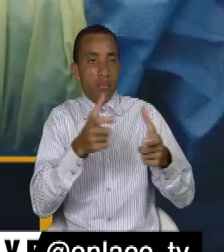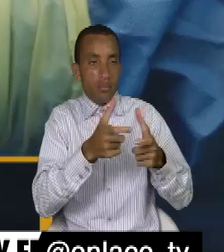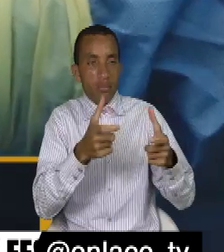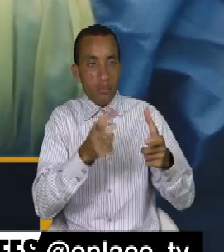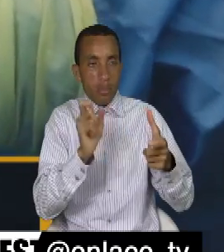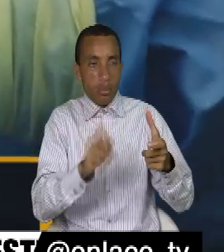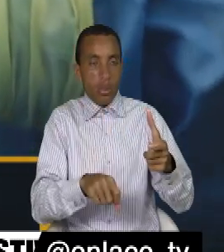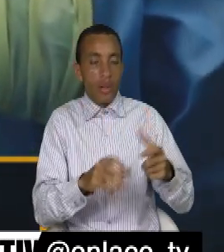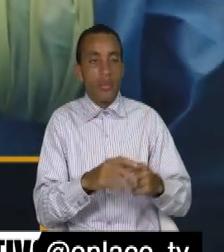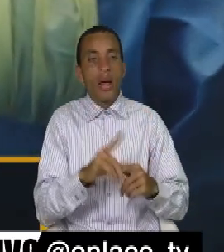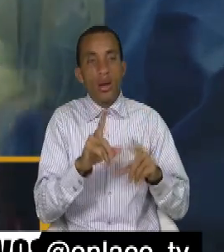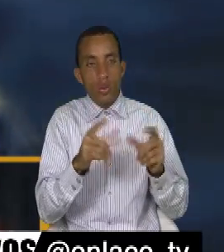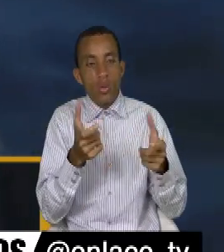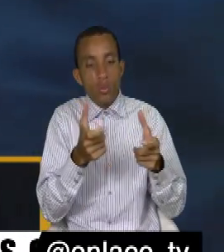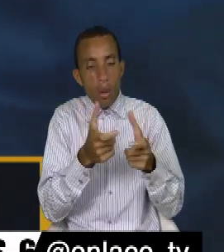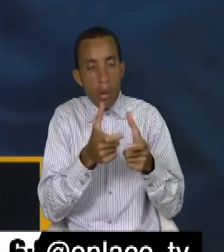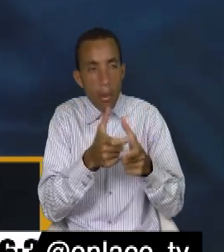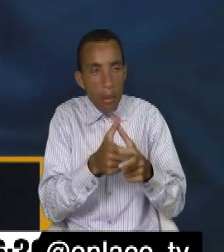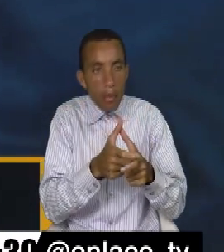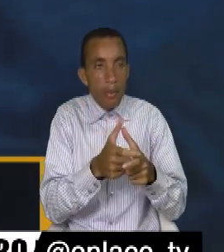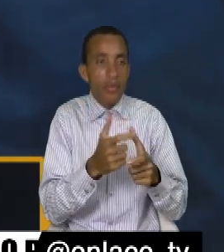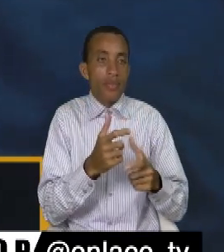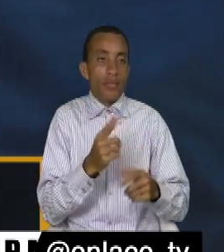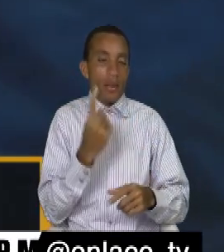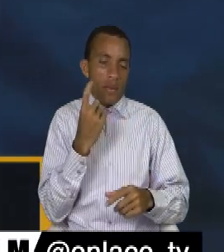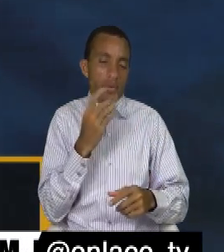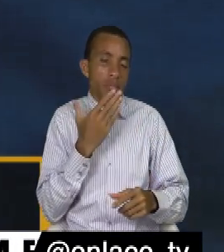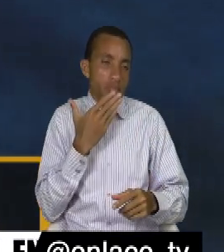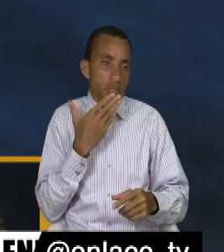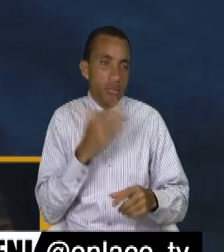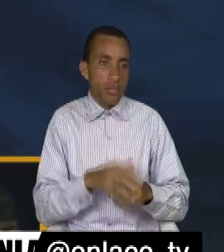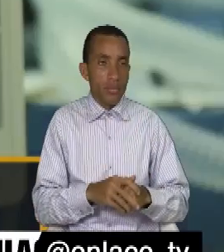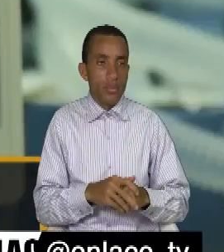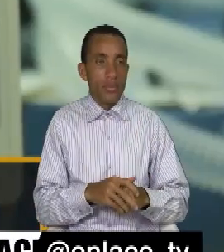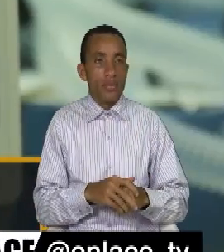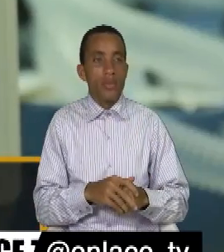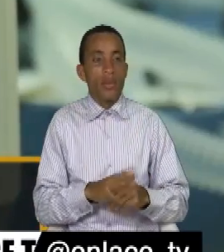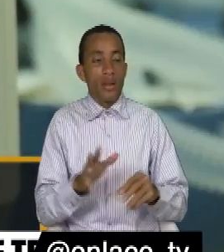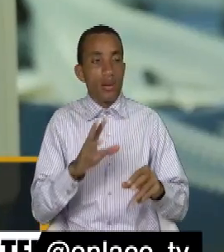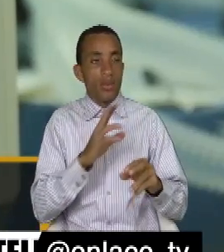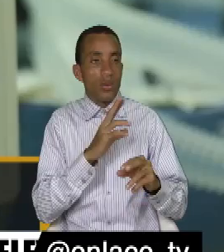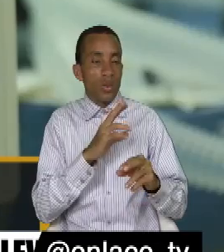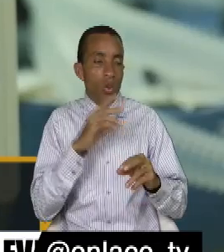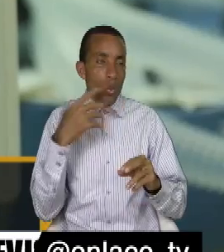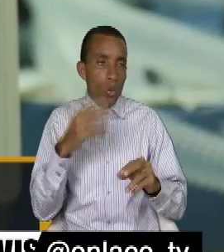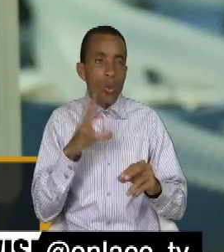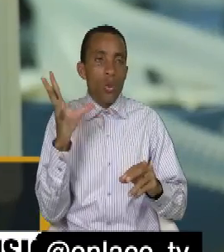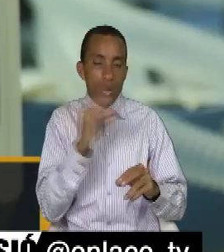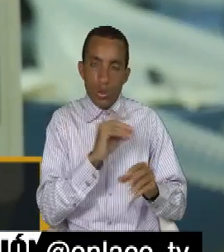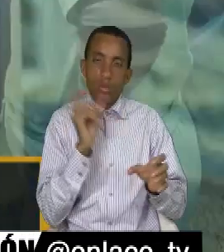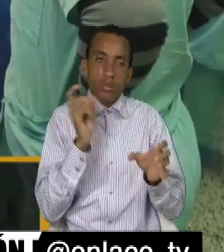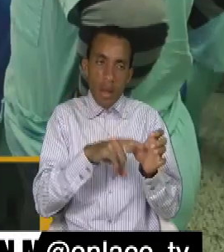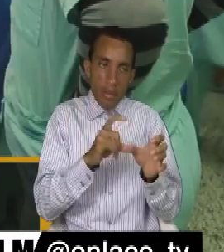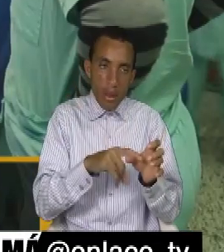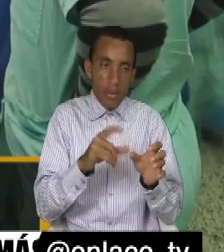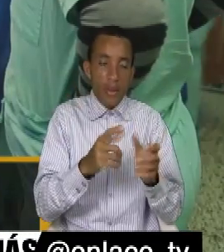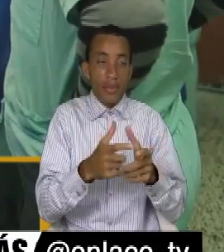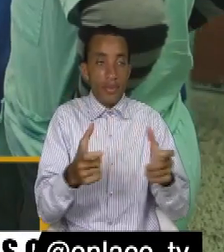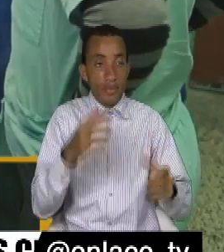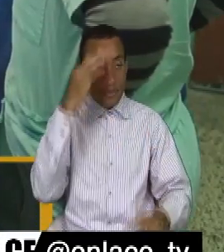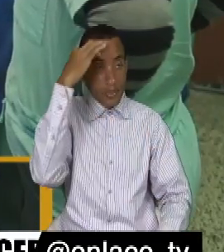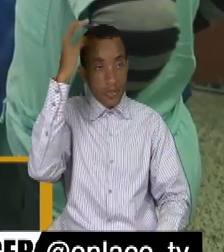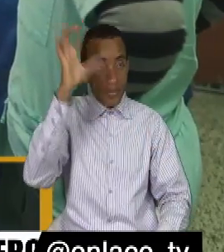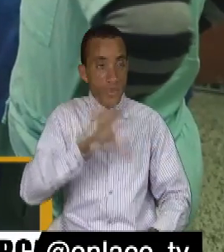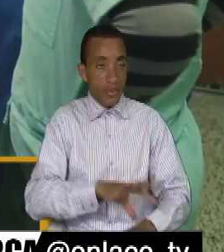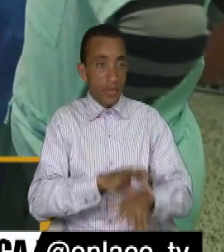ya nos quedan algunos pocos, y hay una buena respuesta por parte de la ciudadanía. El profesional de la medicina recordó